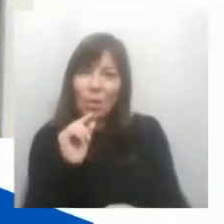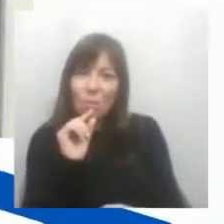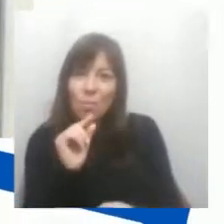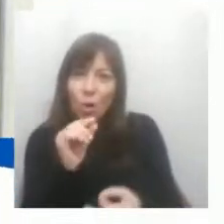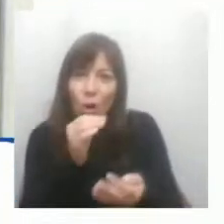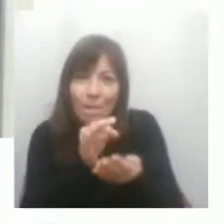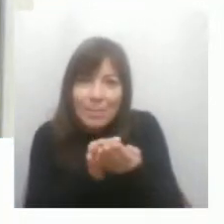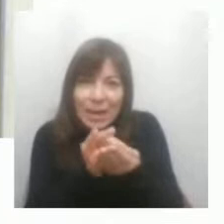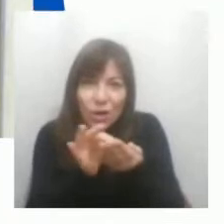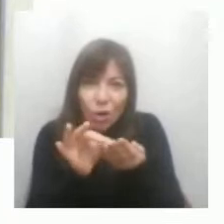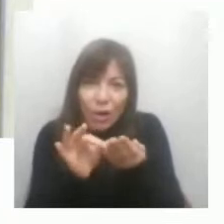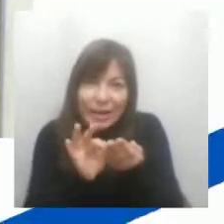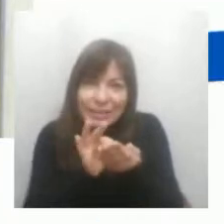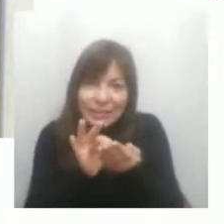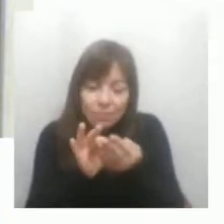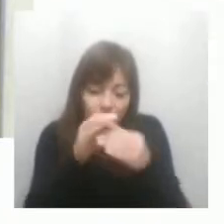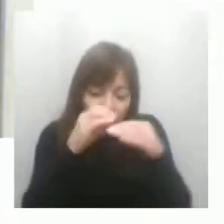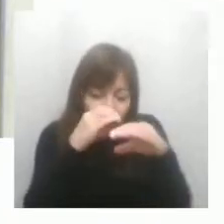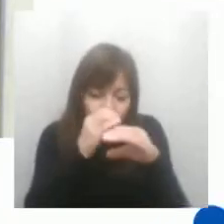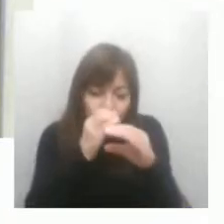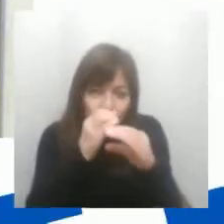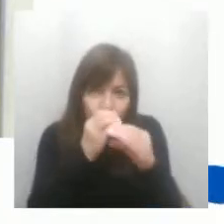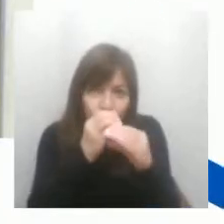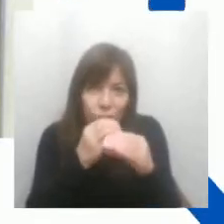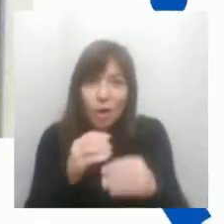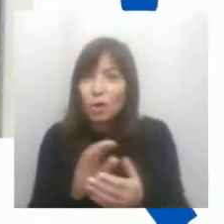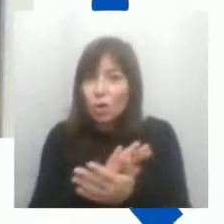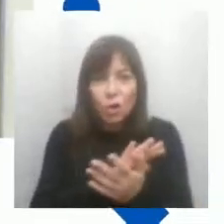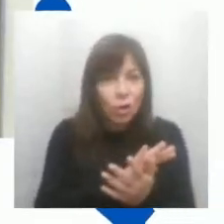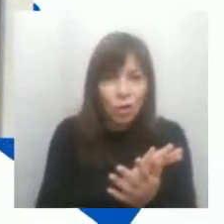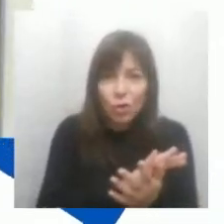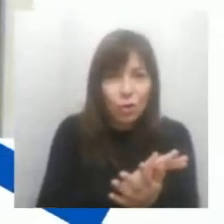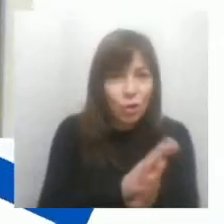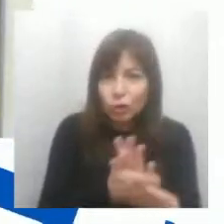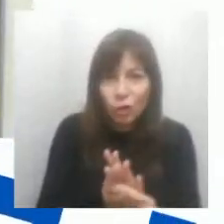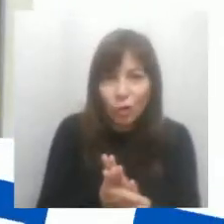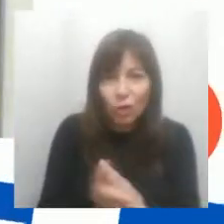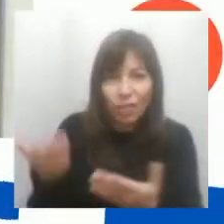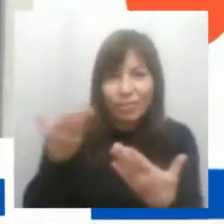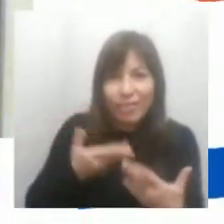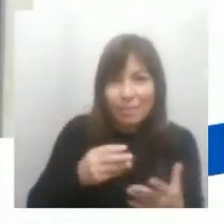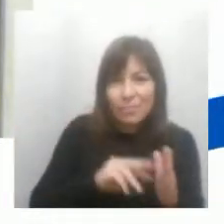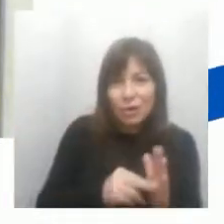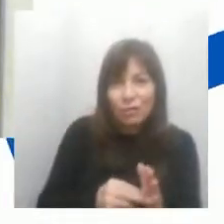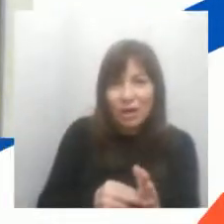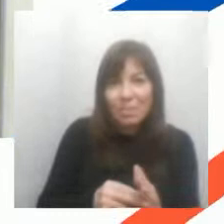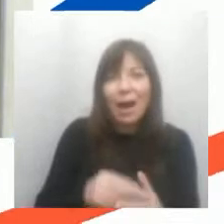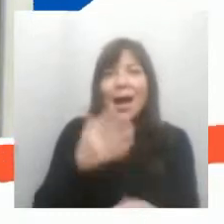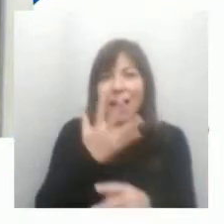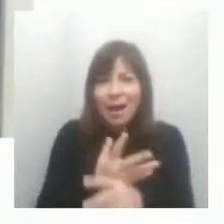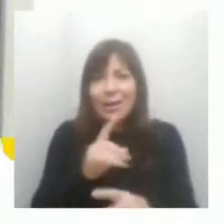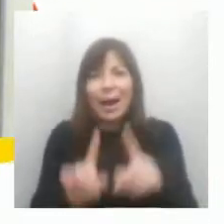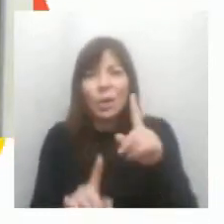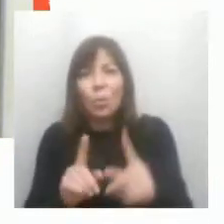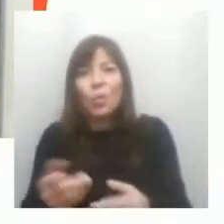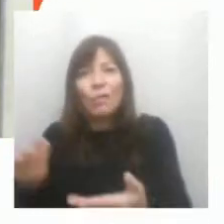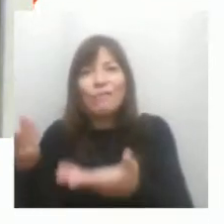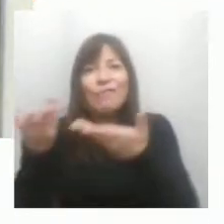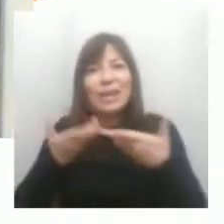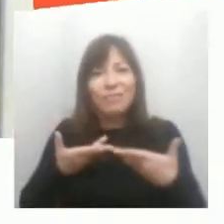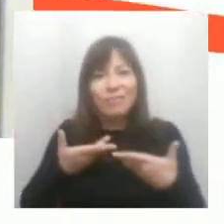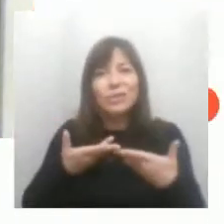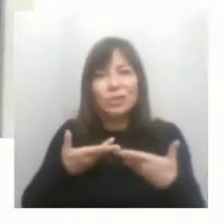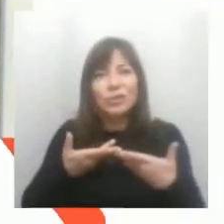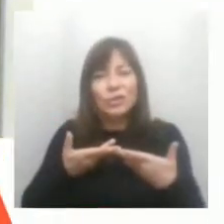microorganismos, para que vean también que no todos causan problemas, sino que hay muchos que son muy beneficiosos para nosotros. Así que no